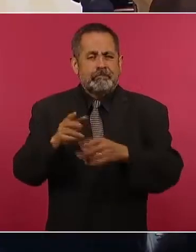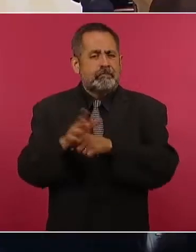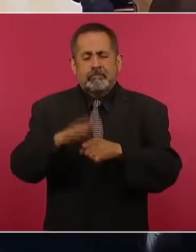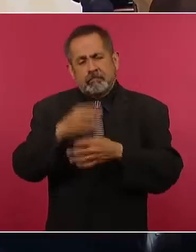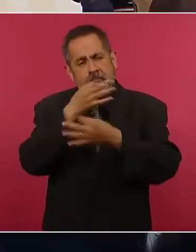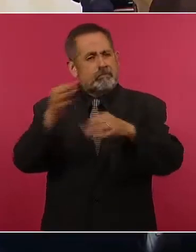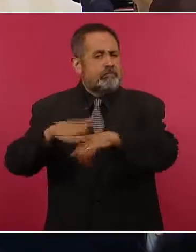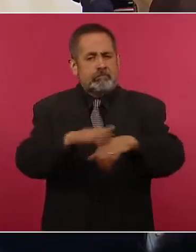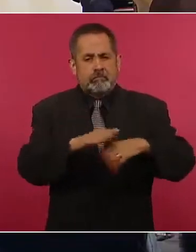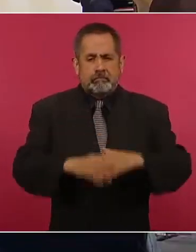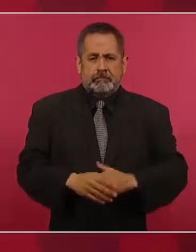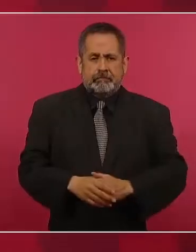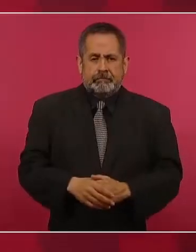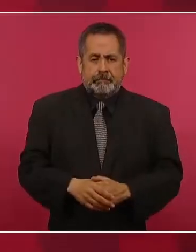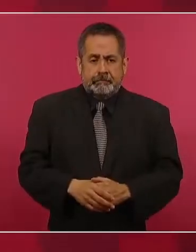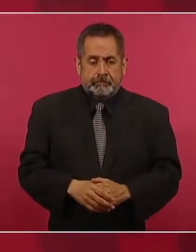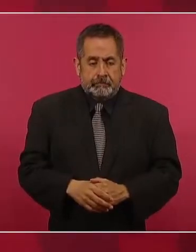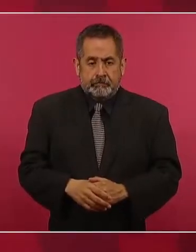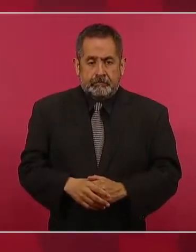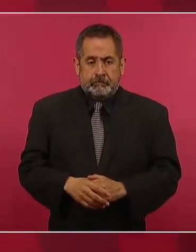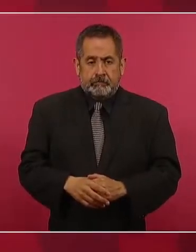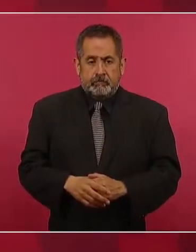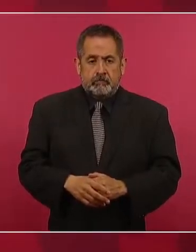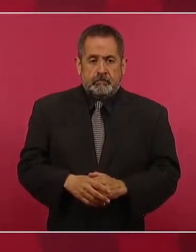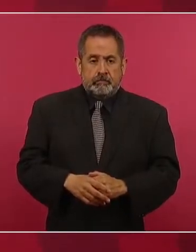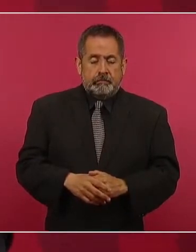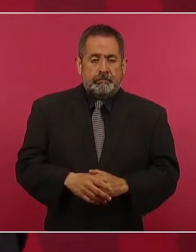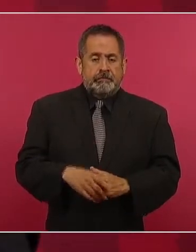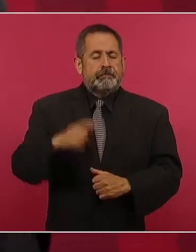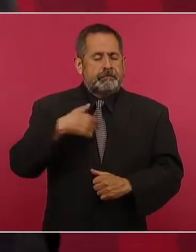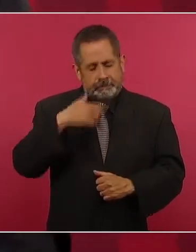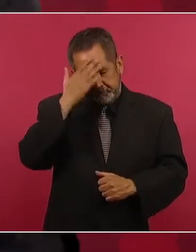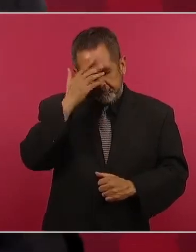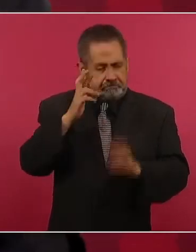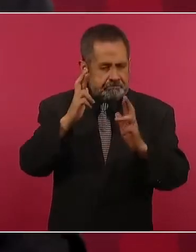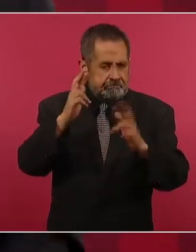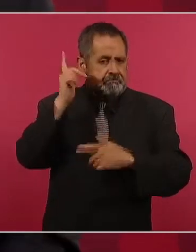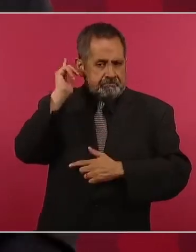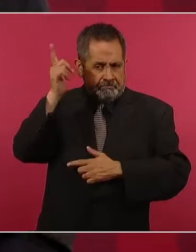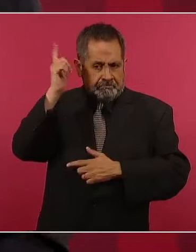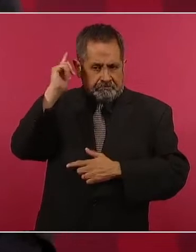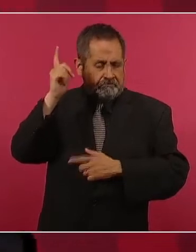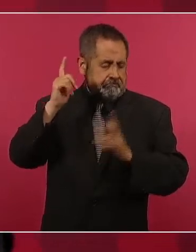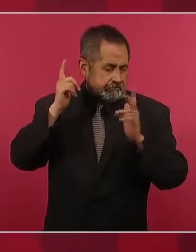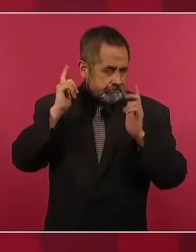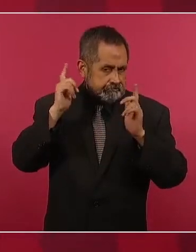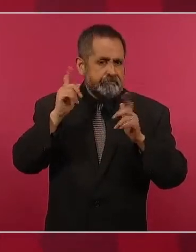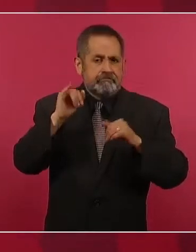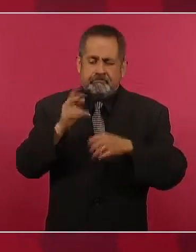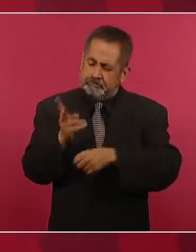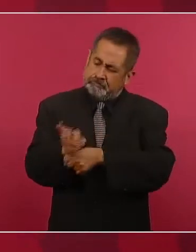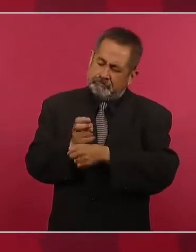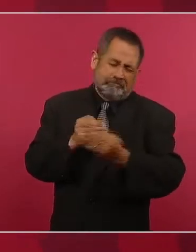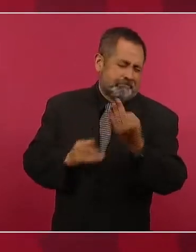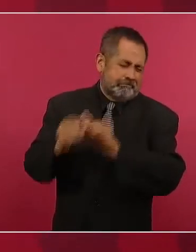tema, presidente. Bueno, yo tengo la esperanza de que se invite